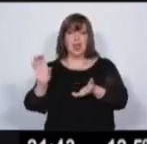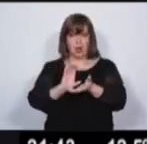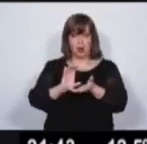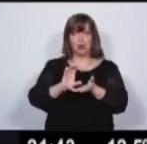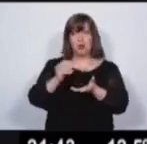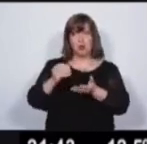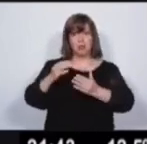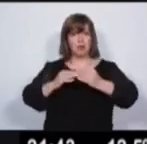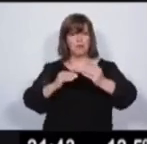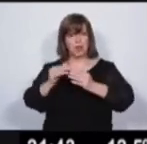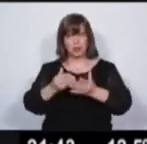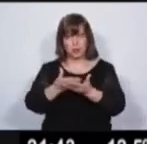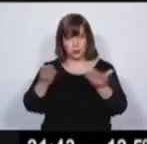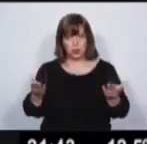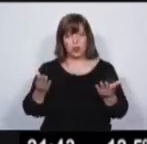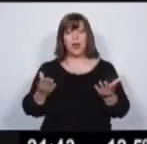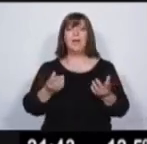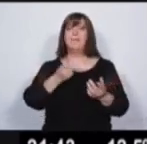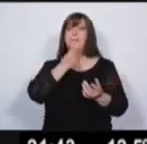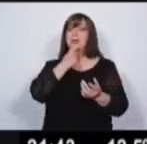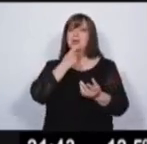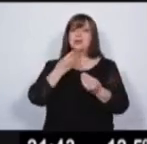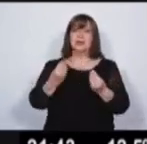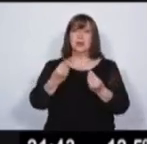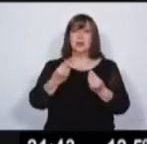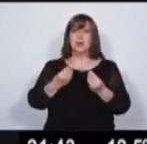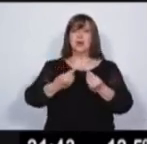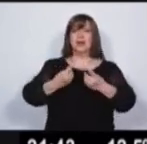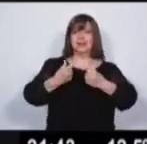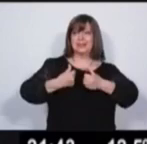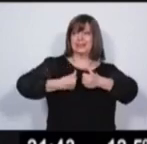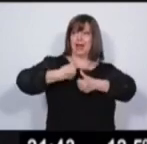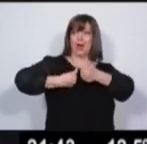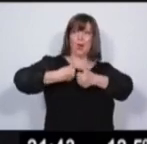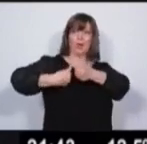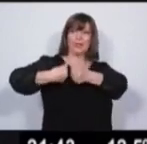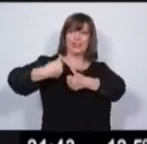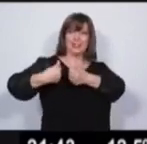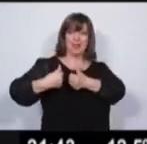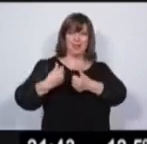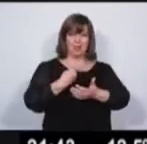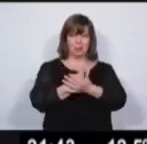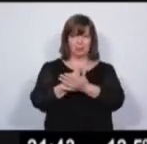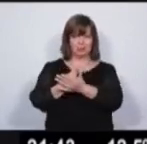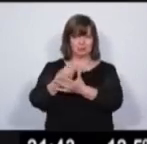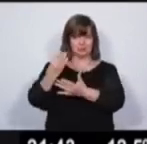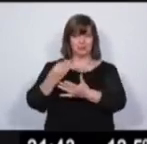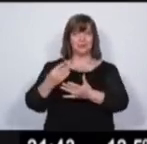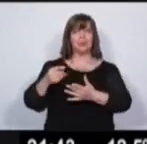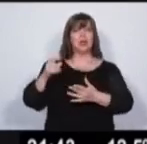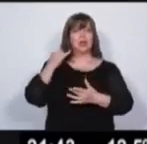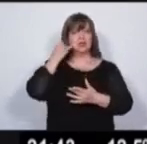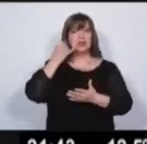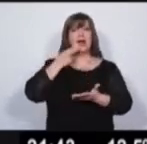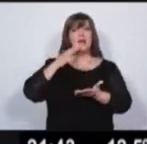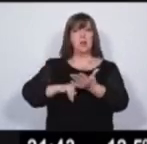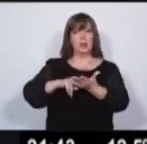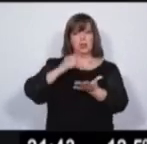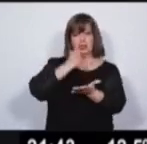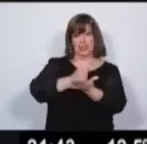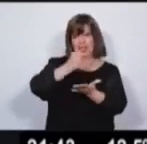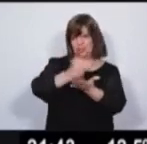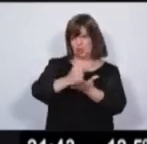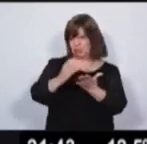infraestructura Mendoza necesita volver a ser competitiva en materia de impuesto lo hemos dicho vamos a eliminar el impuesto de sellos